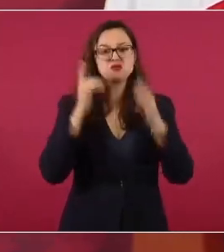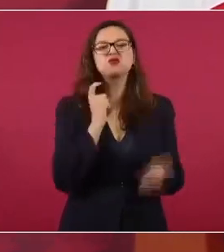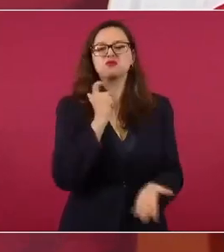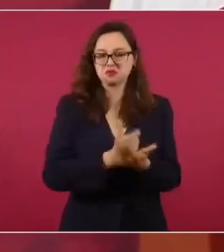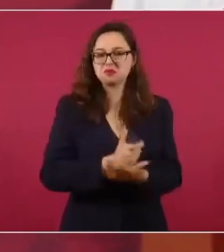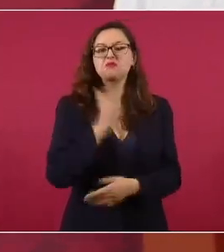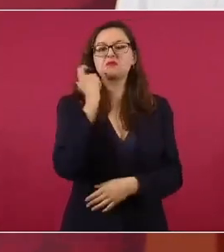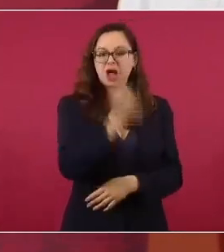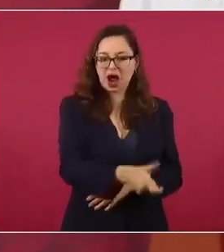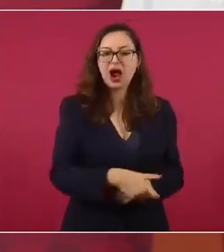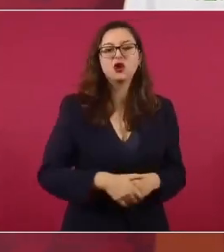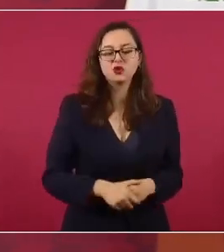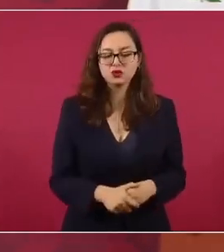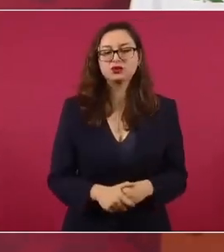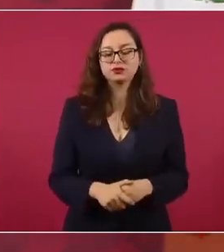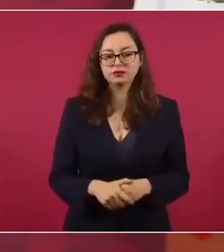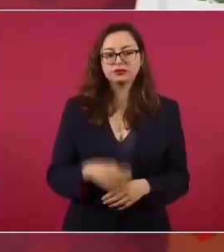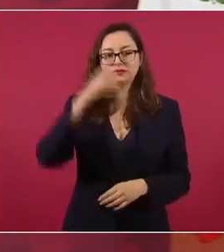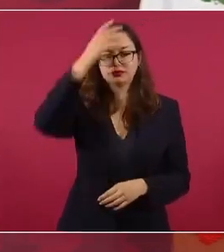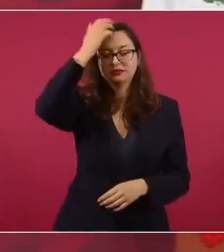Pagaban en contra de nosotros,